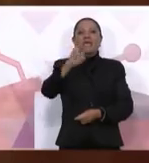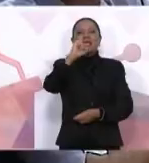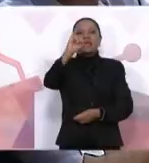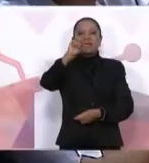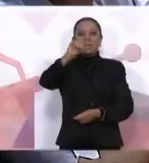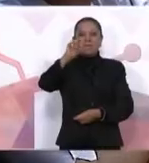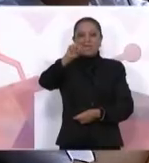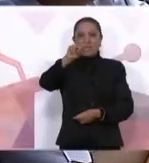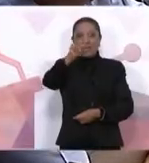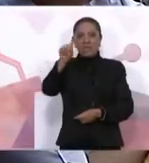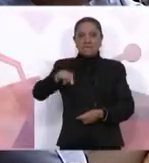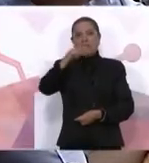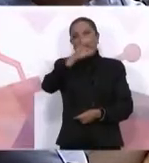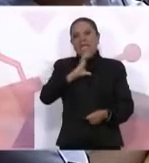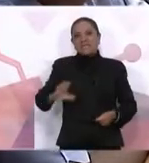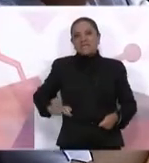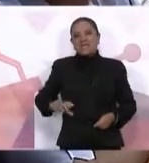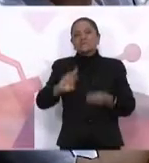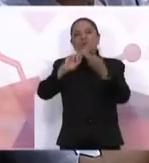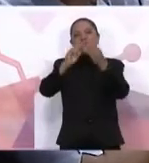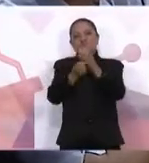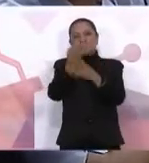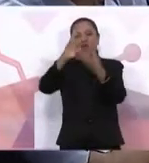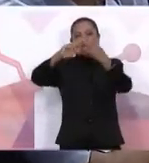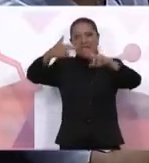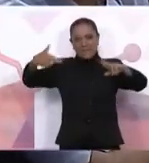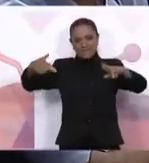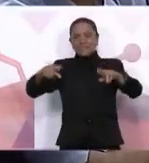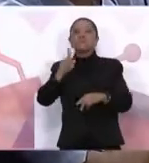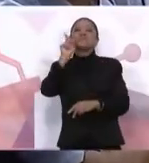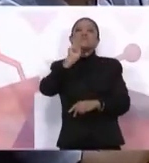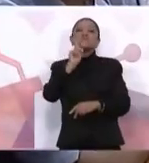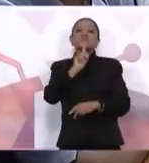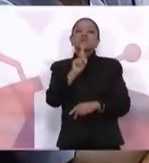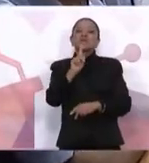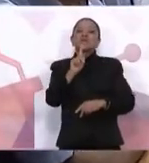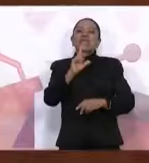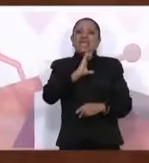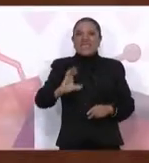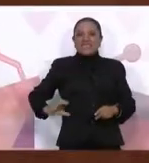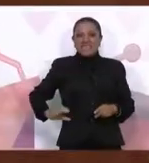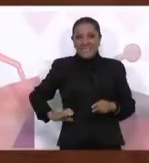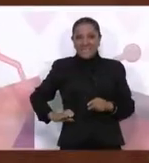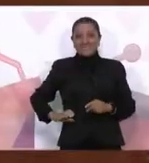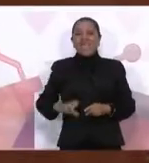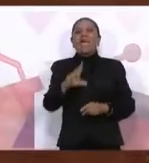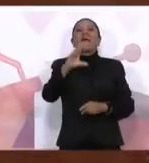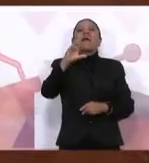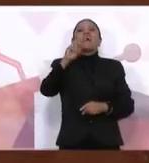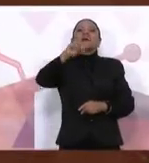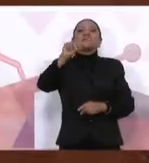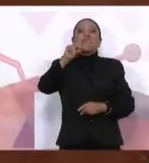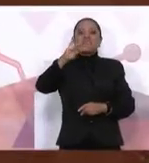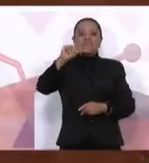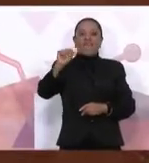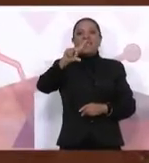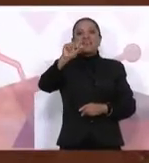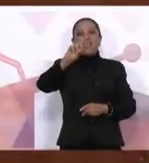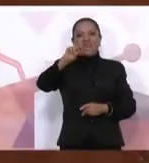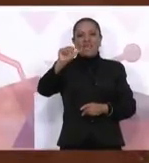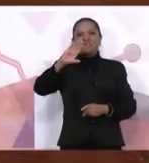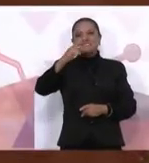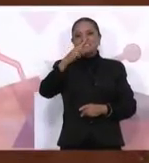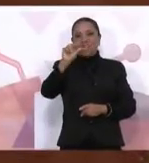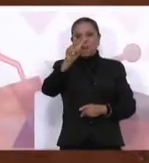muy buenas noches también la candidata nadie a luz lara chávez del partido verde ecologista de méxico muy buenas noches y buenas noches a todos